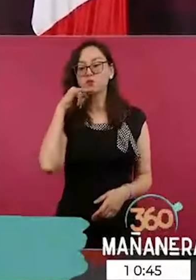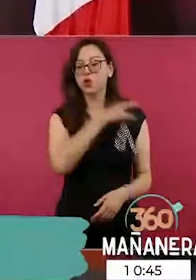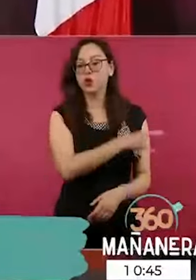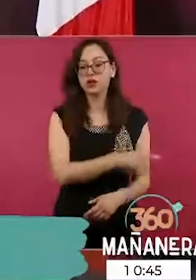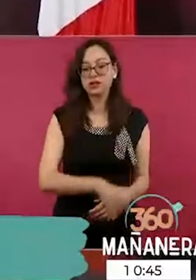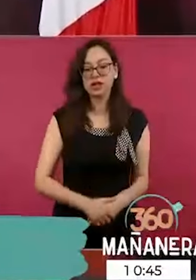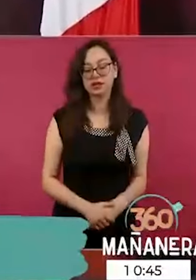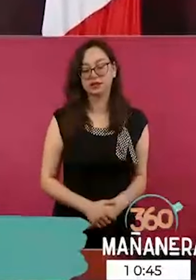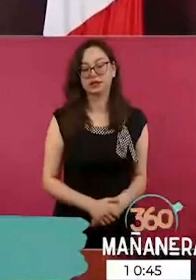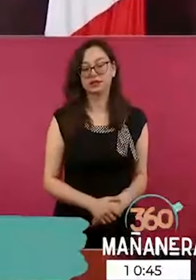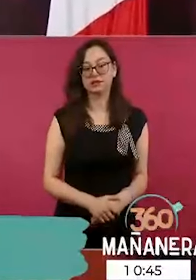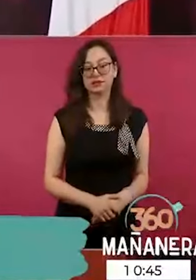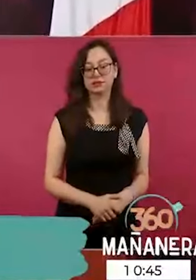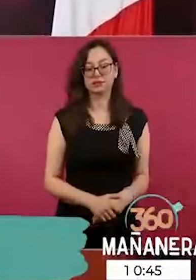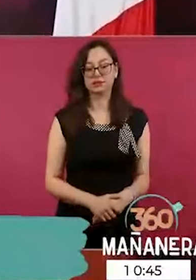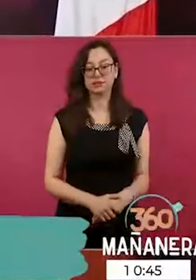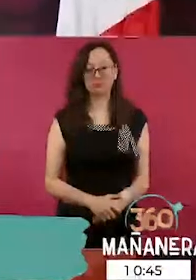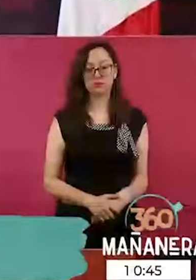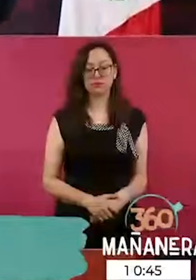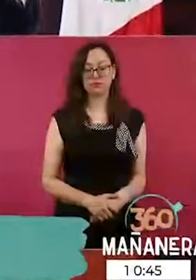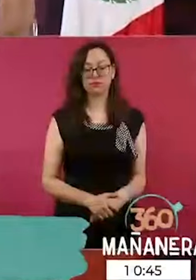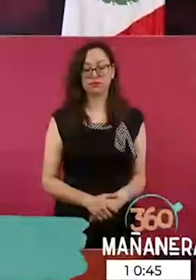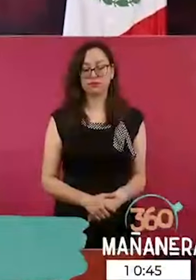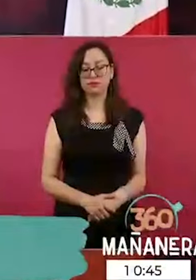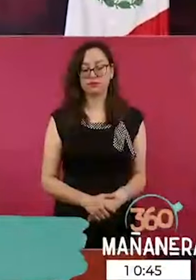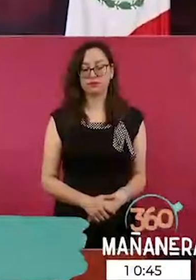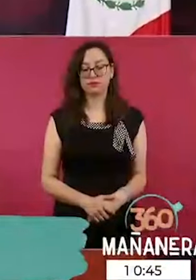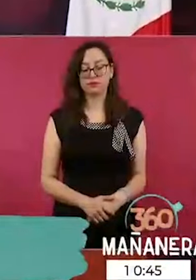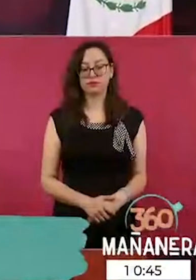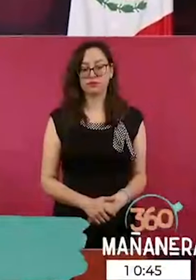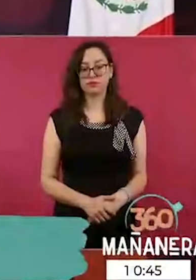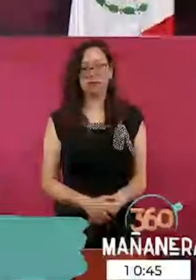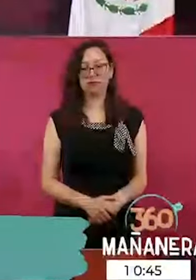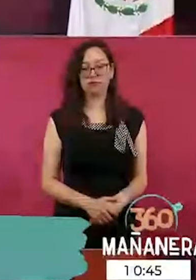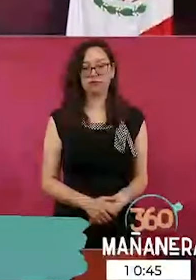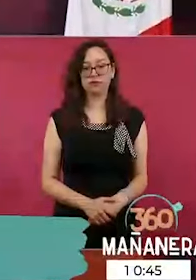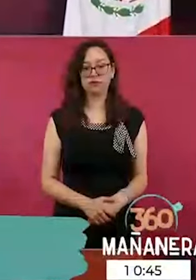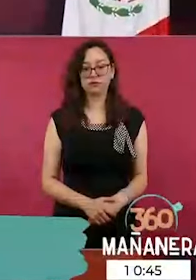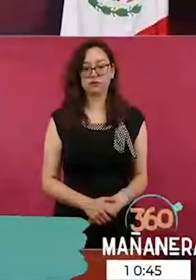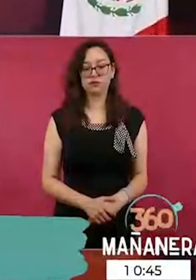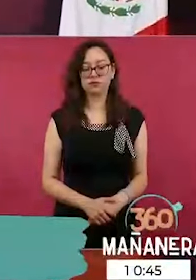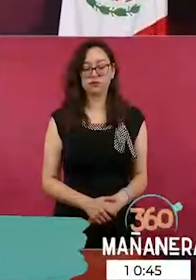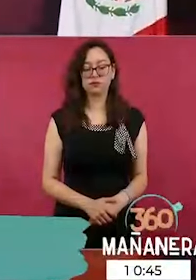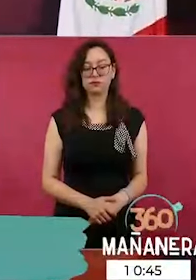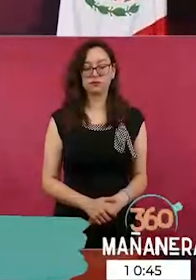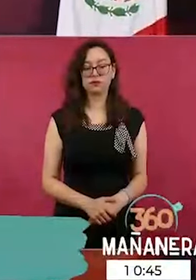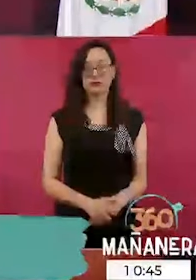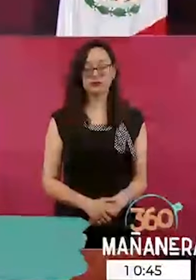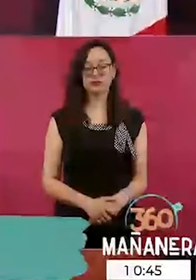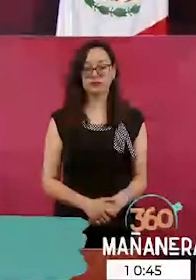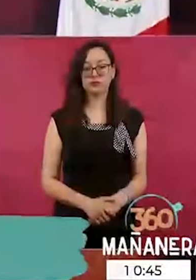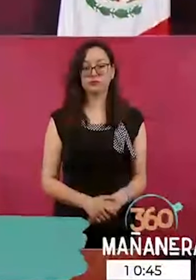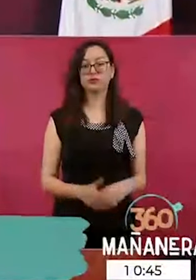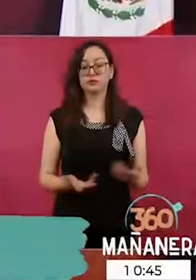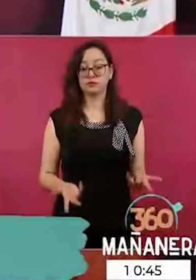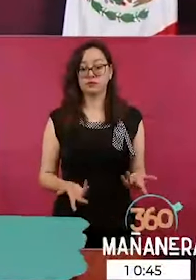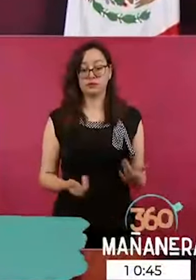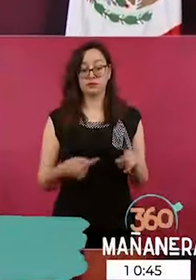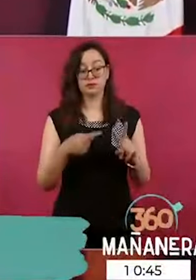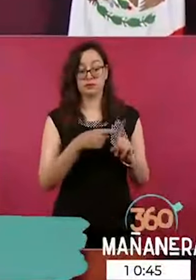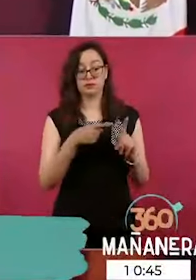conservadores el mismo ministro Saldívar